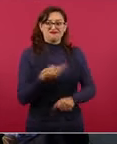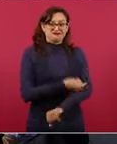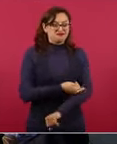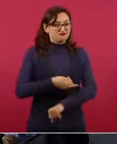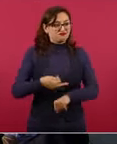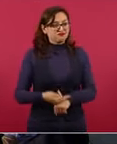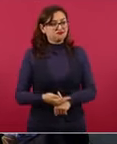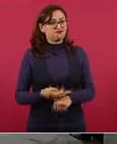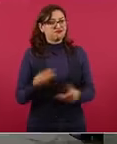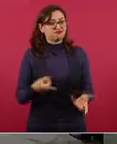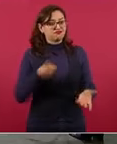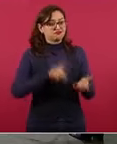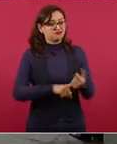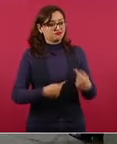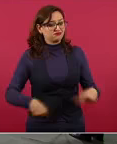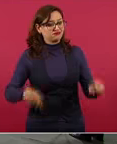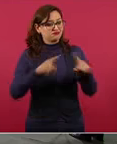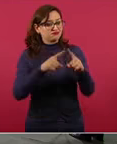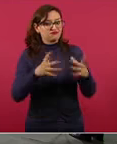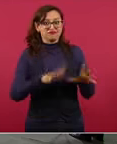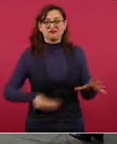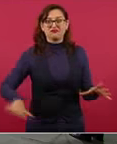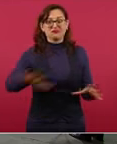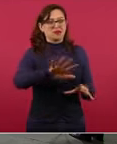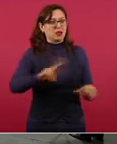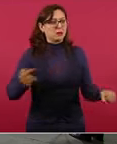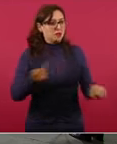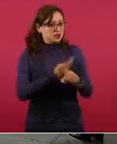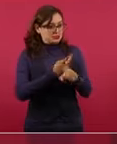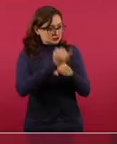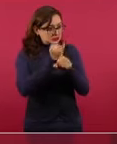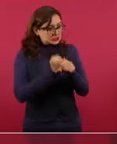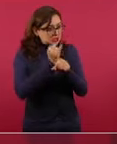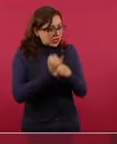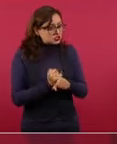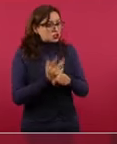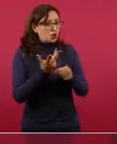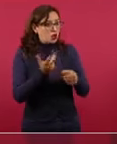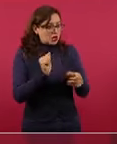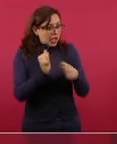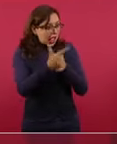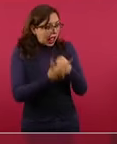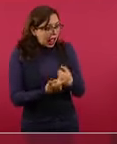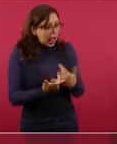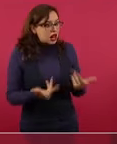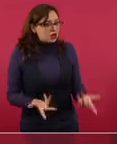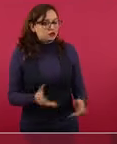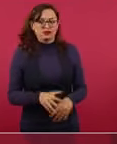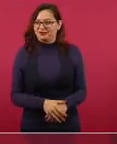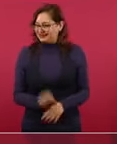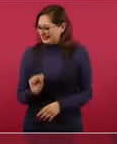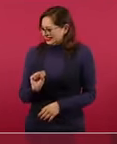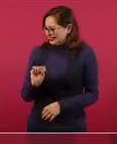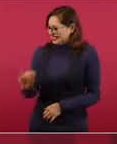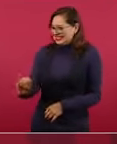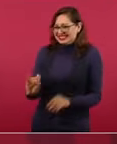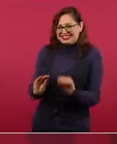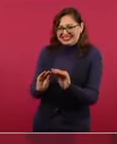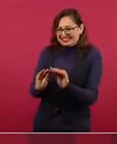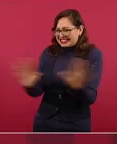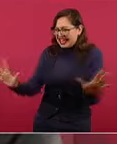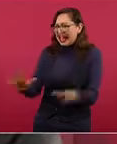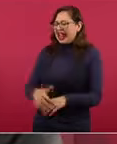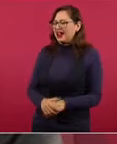y edmundo reyes amaya hay posibilidad de que es ese fin que se te vea en su